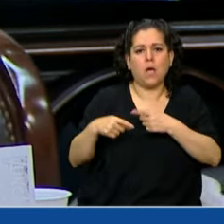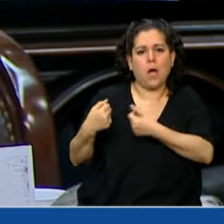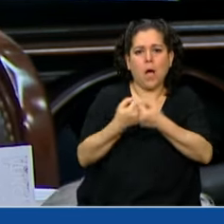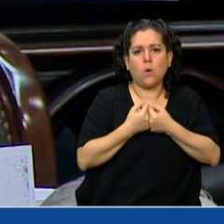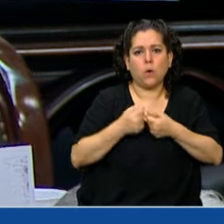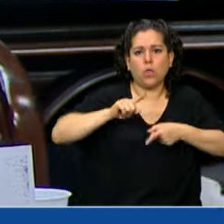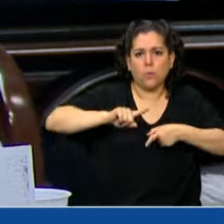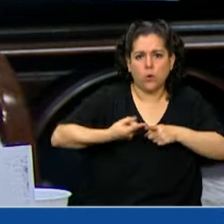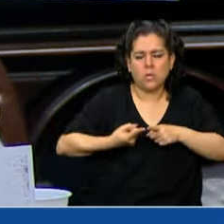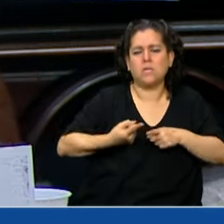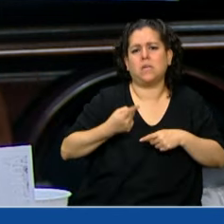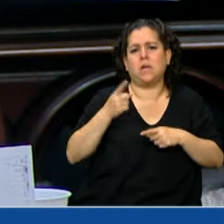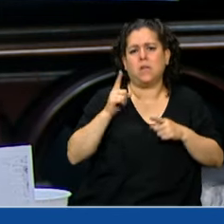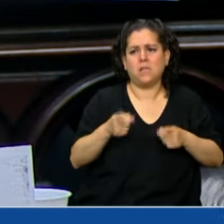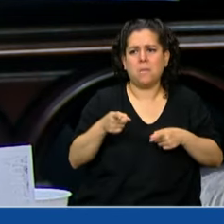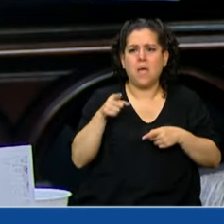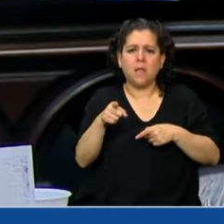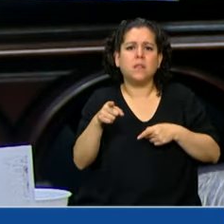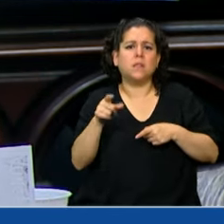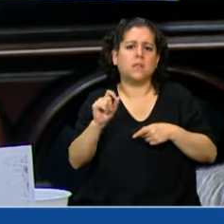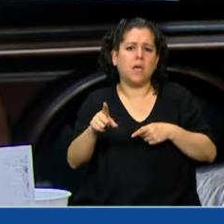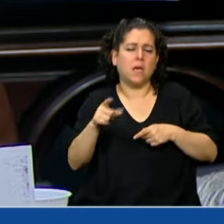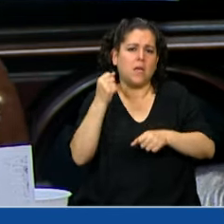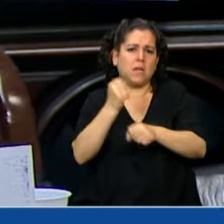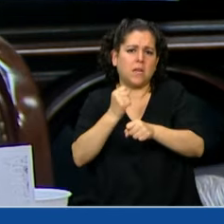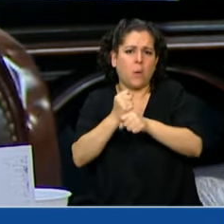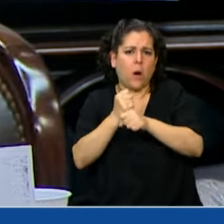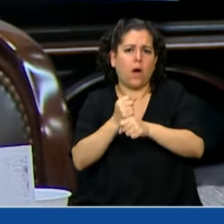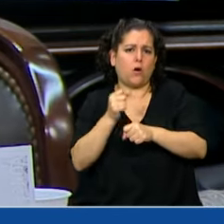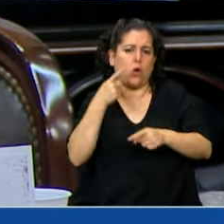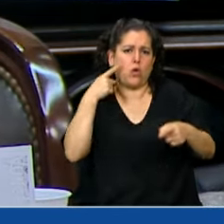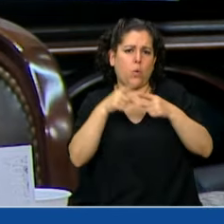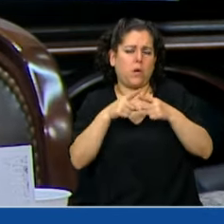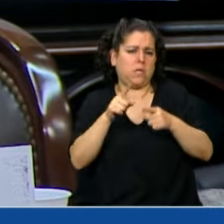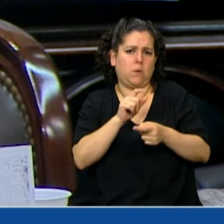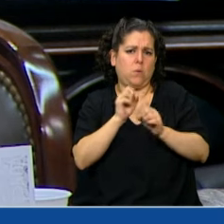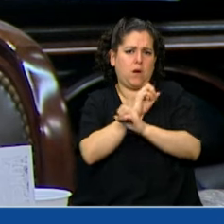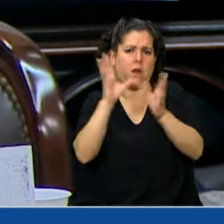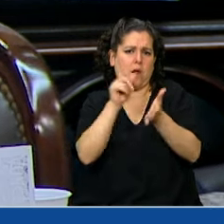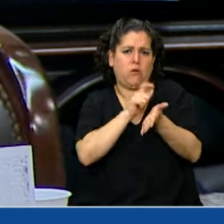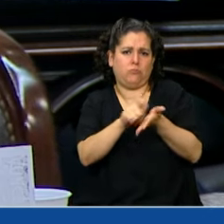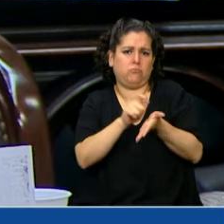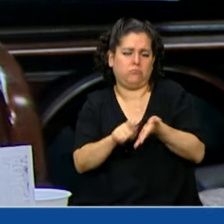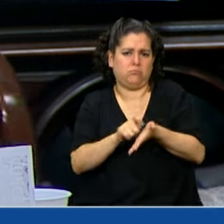político y la exhaustividad que tuvo el trabajo y los objetivos que